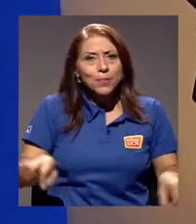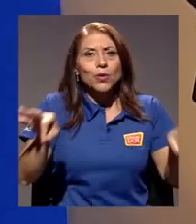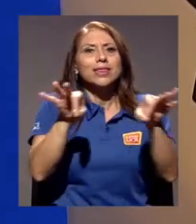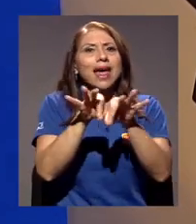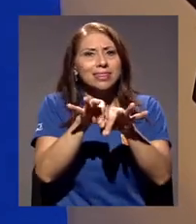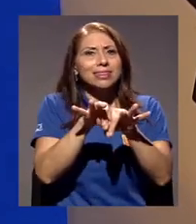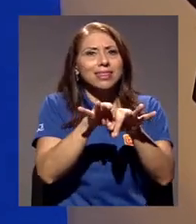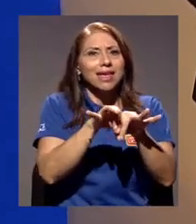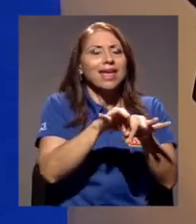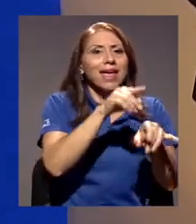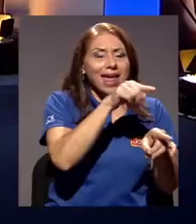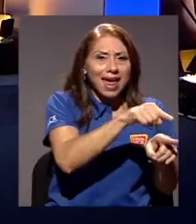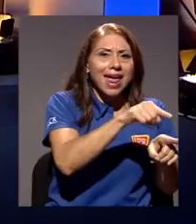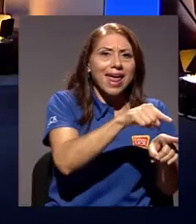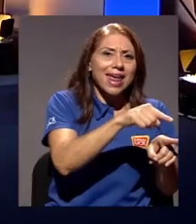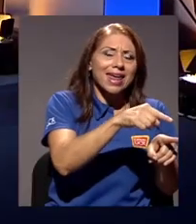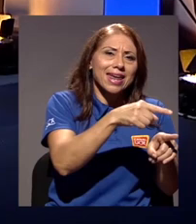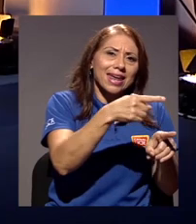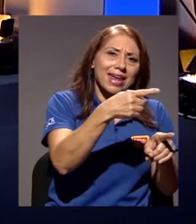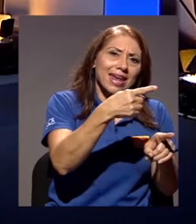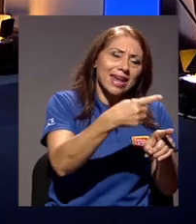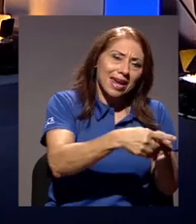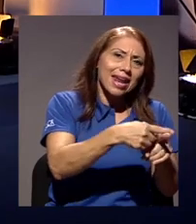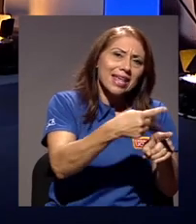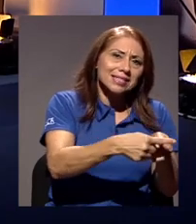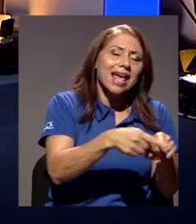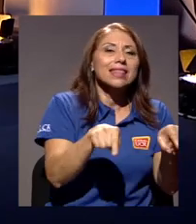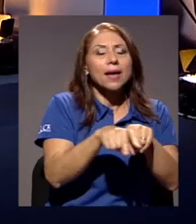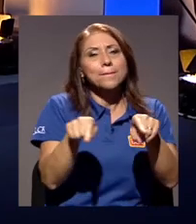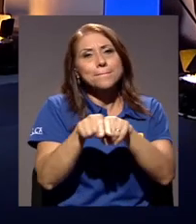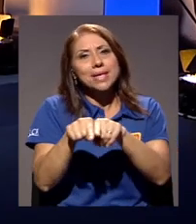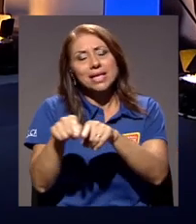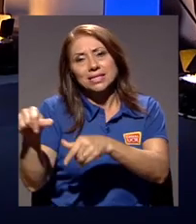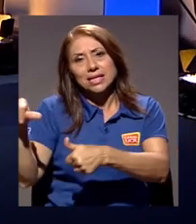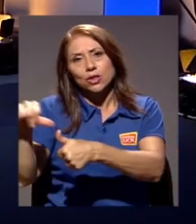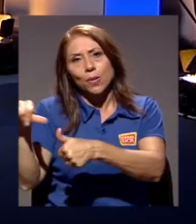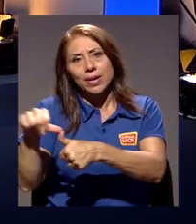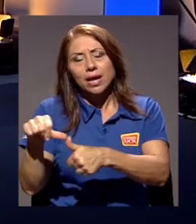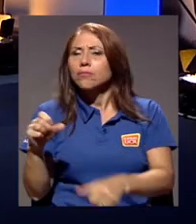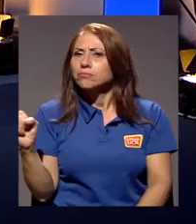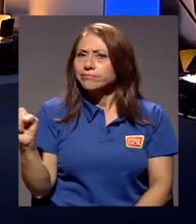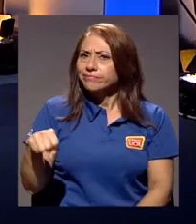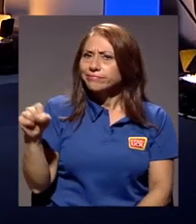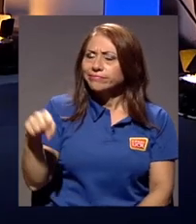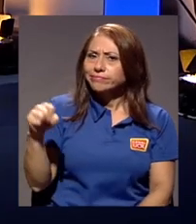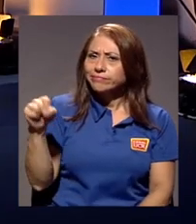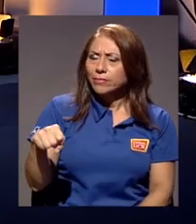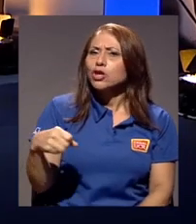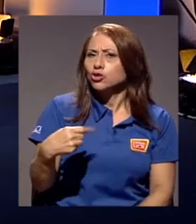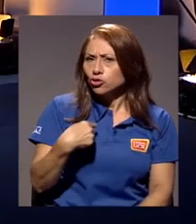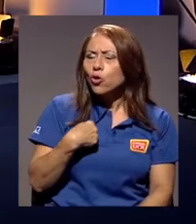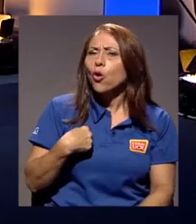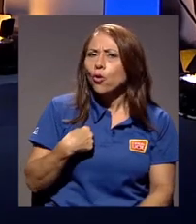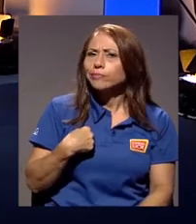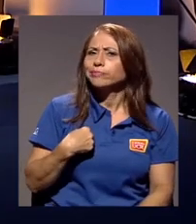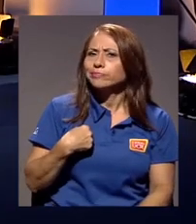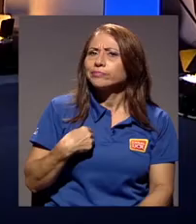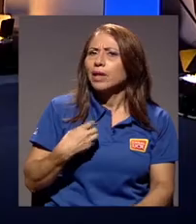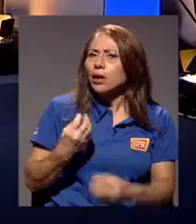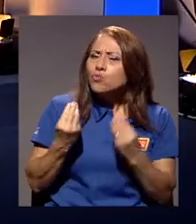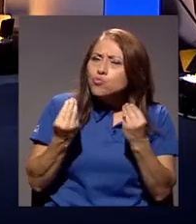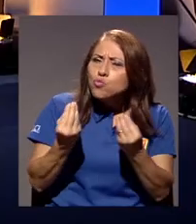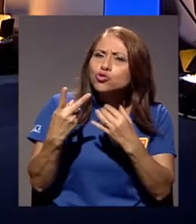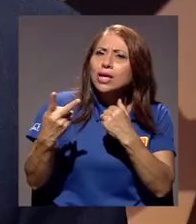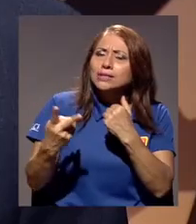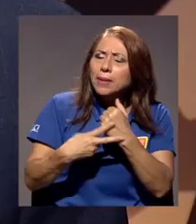como en centroamérica efectivamente yo muchas veces analizando nuestros